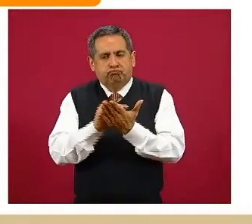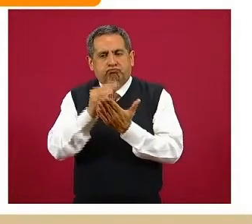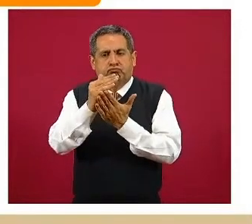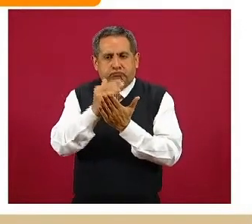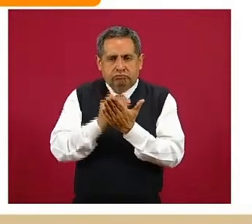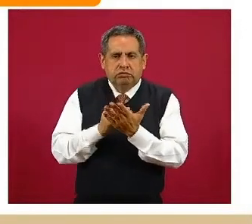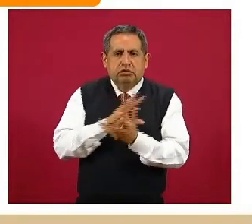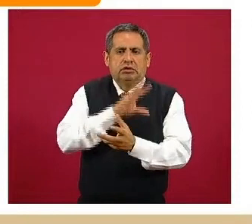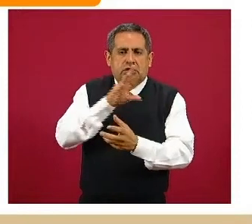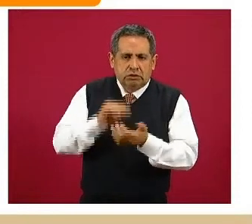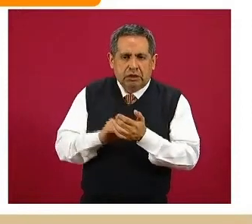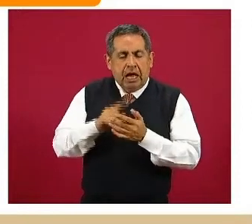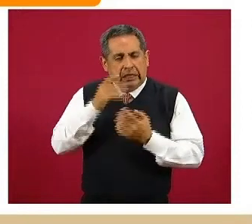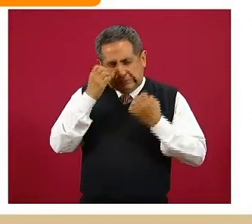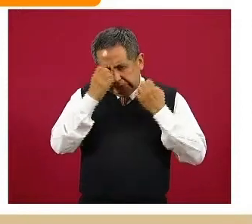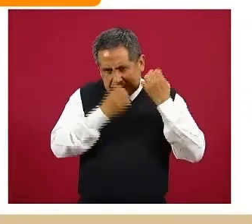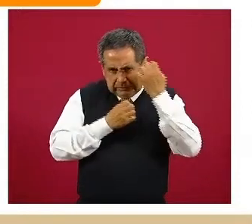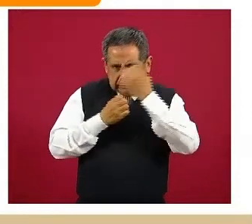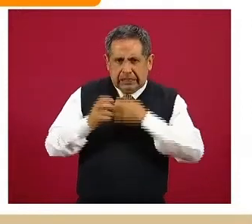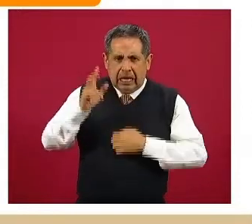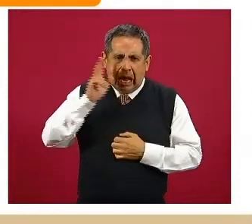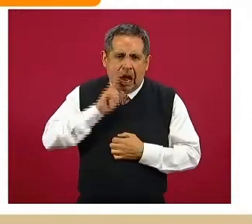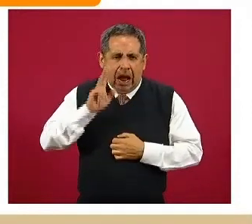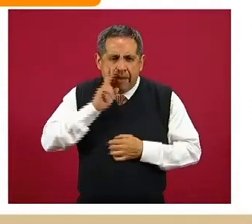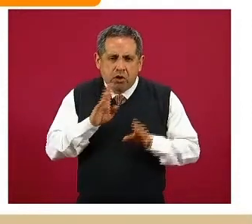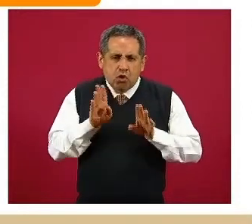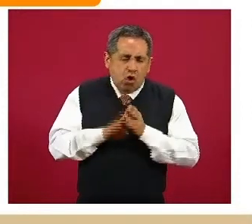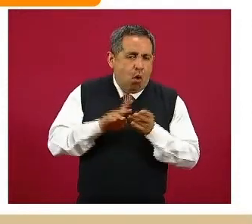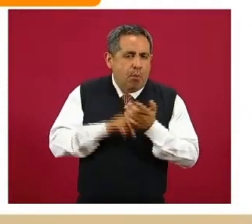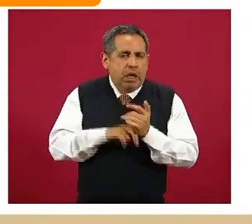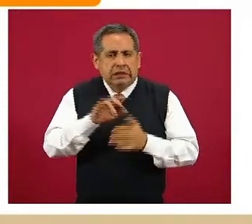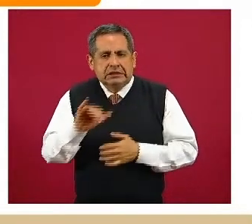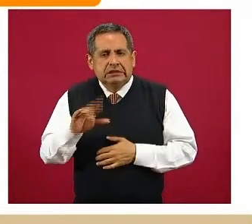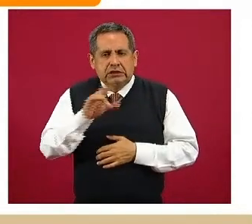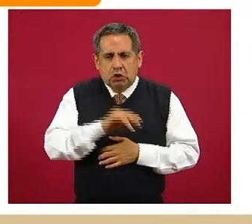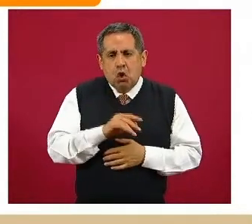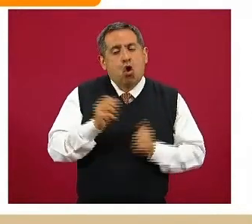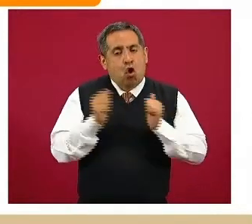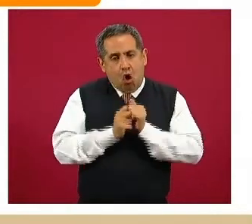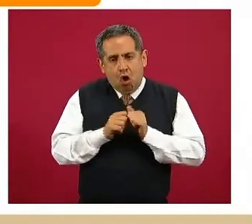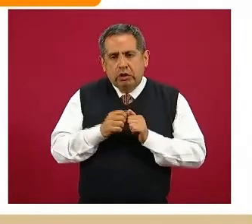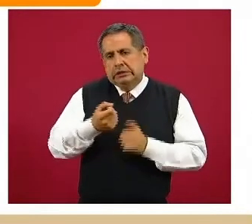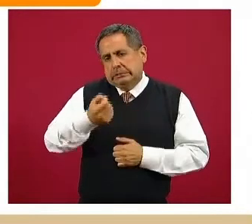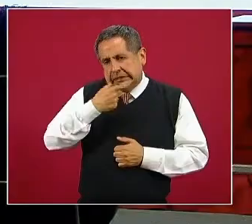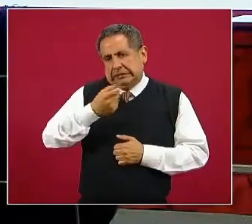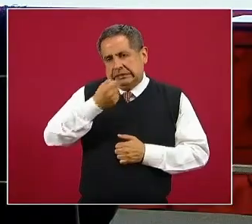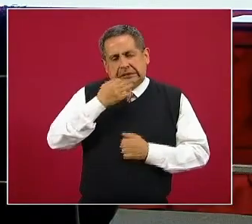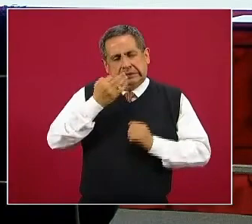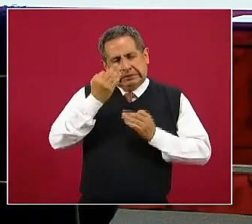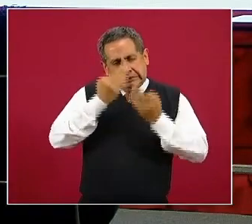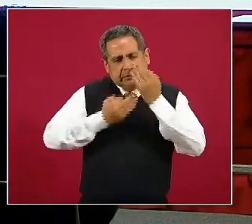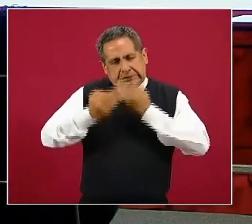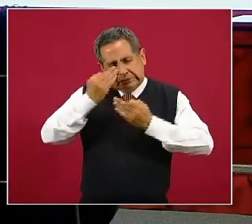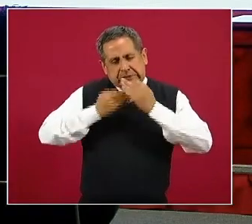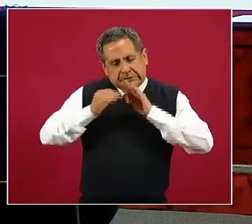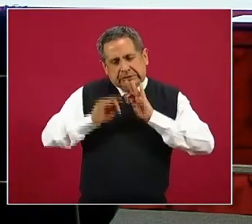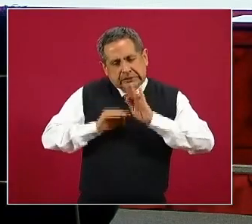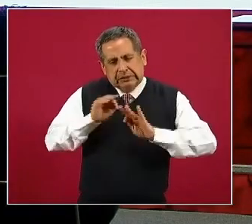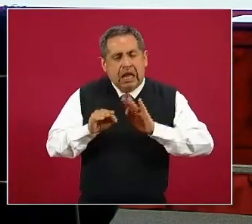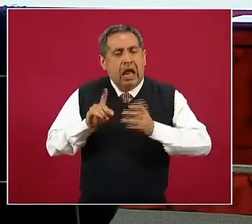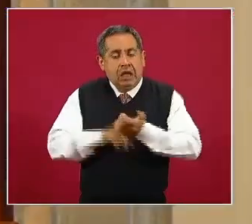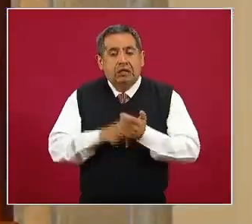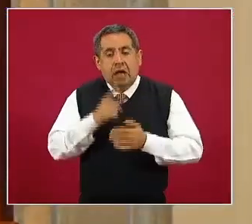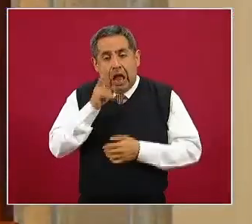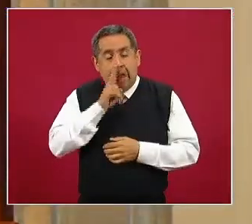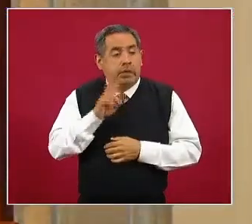podido ingresar a un protocolo de estudio, el cual además del tratamiento médico correspondiente, integra también